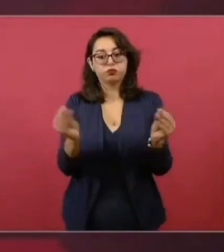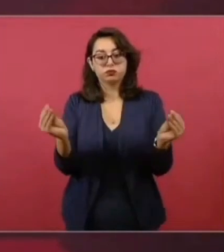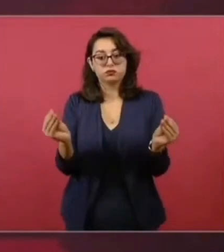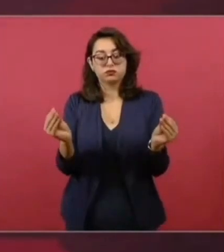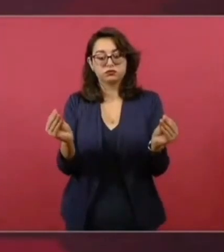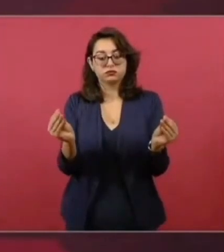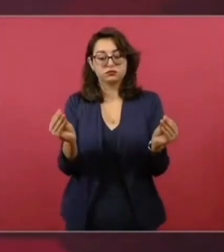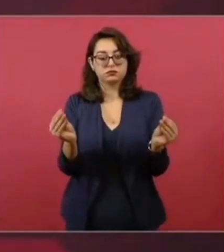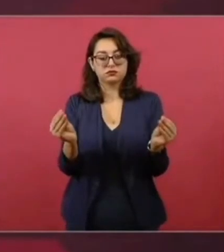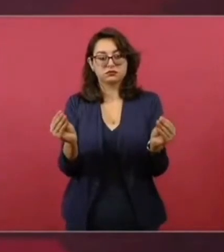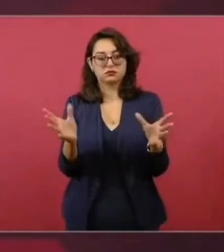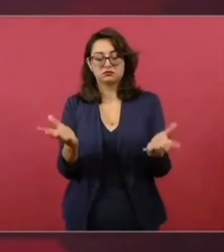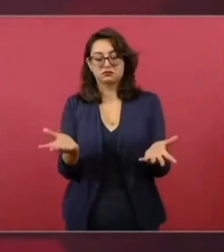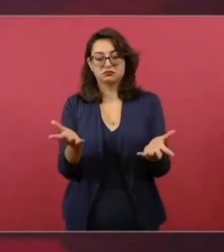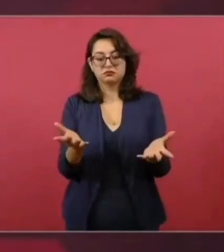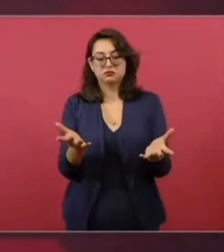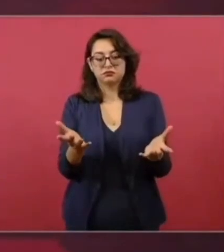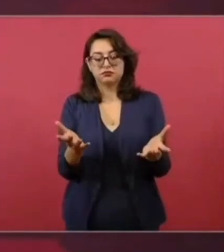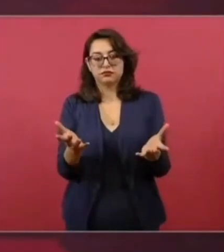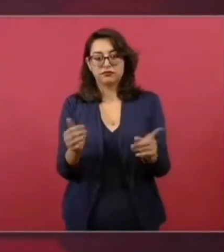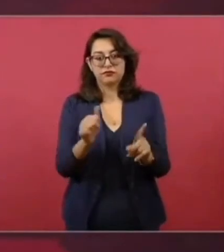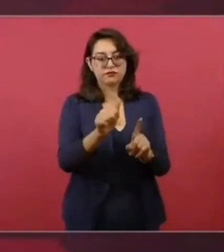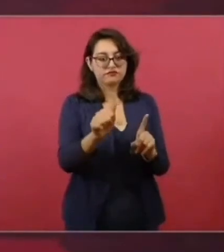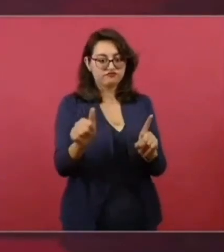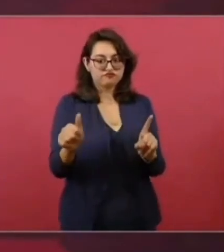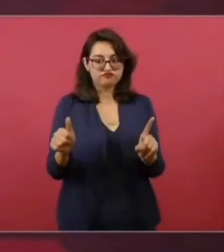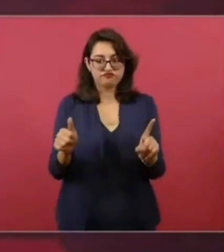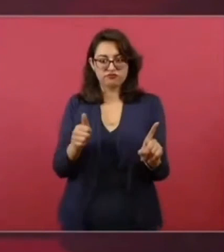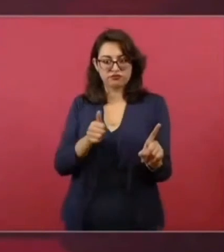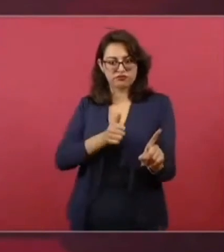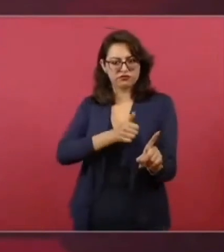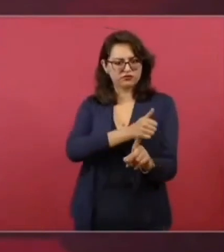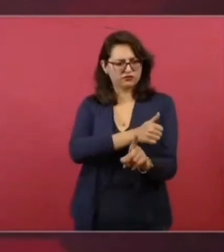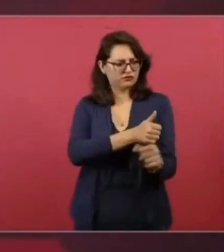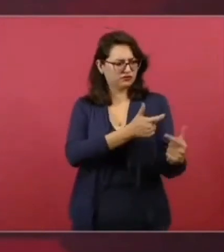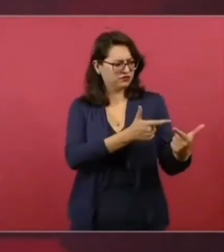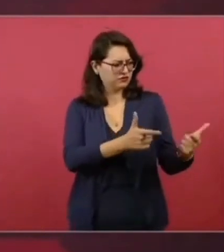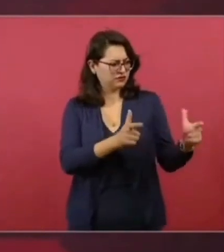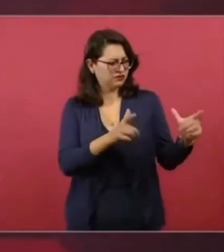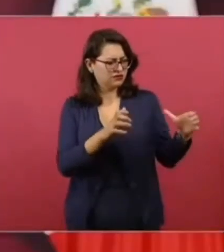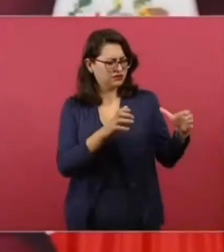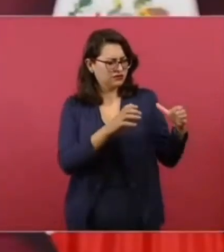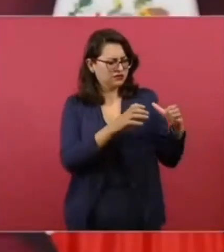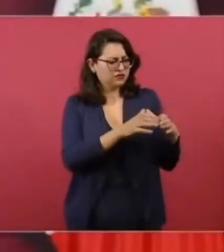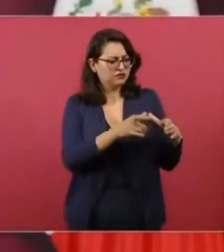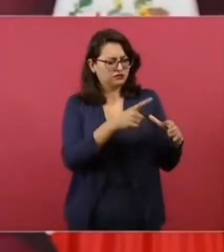y hay un agrupamiento que